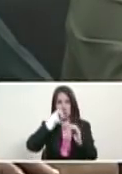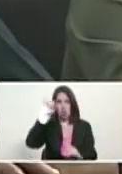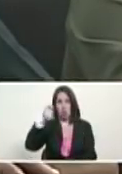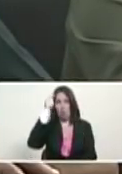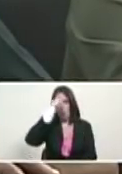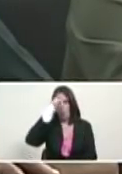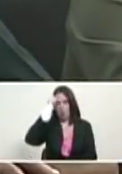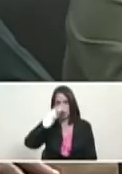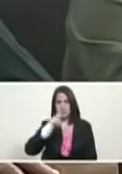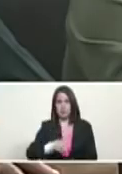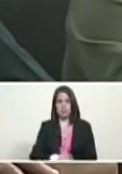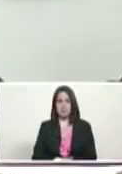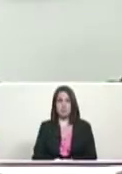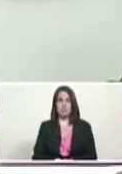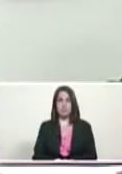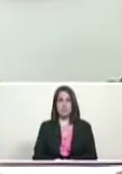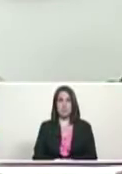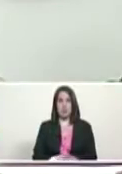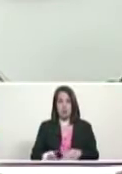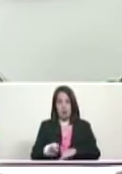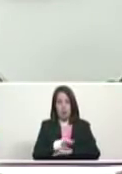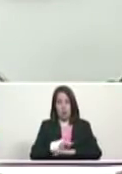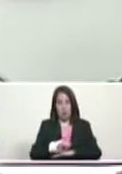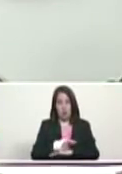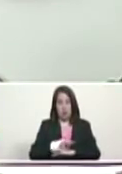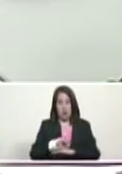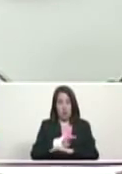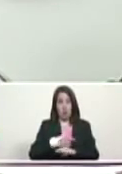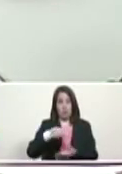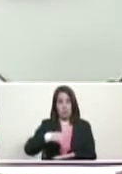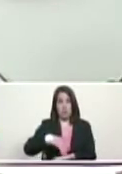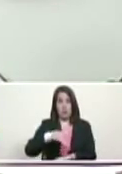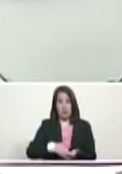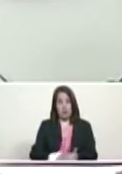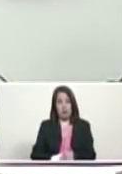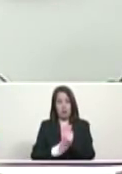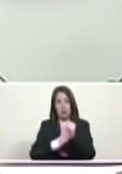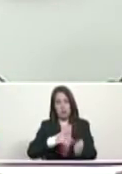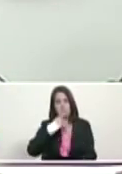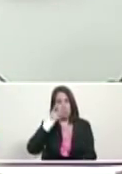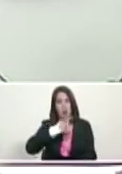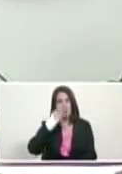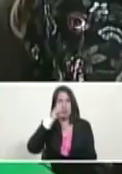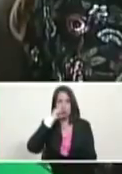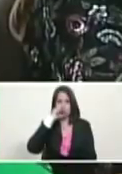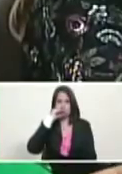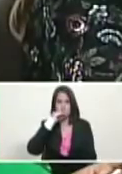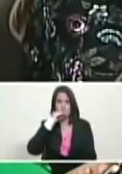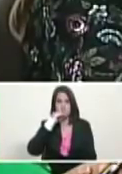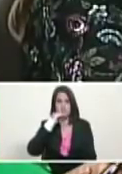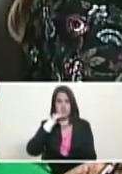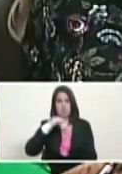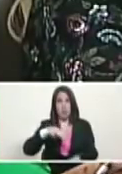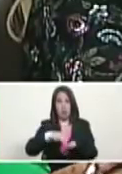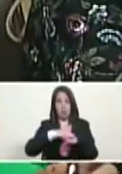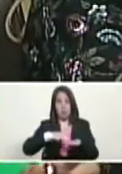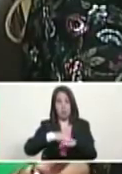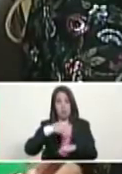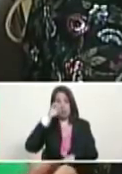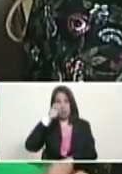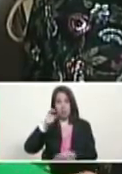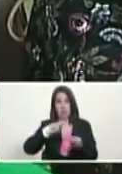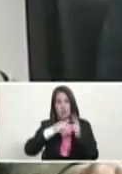Rodríguez, el gobernador del Estado Miranda, líder político revolucionario, Héctor Rodríguez, el ministro de Seguridad y